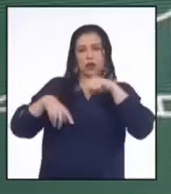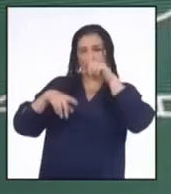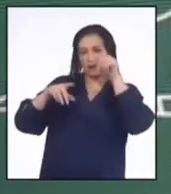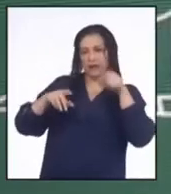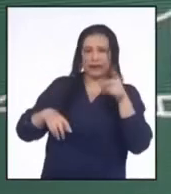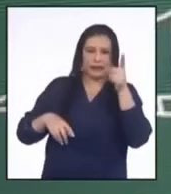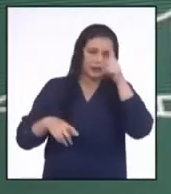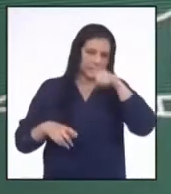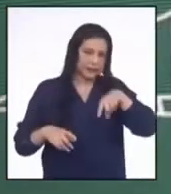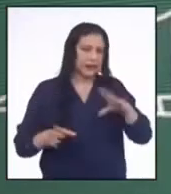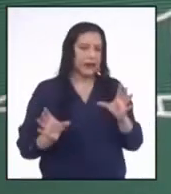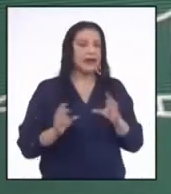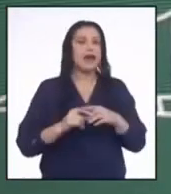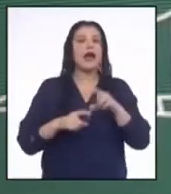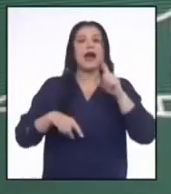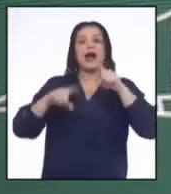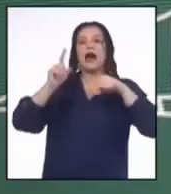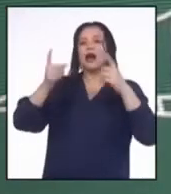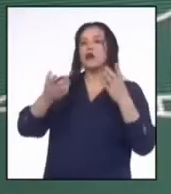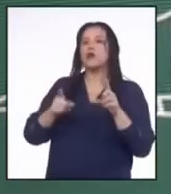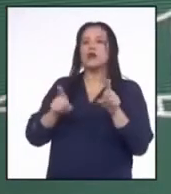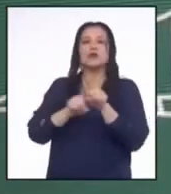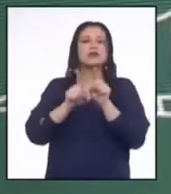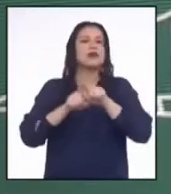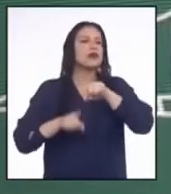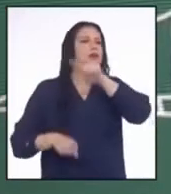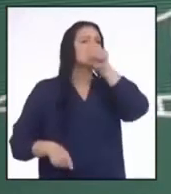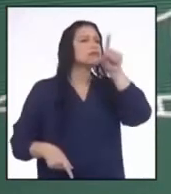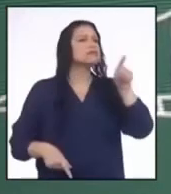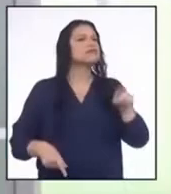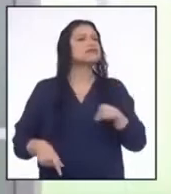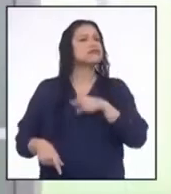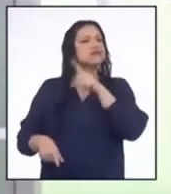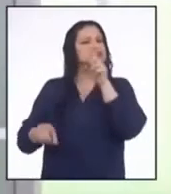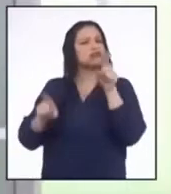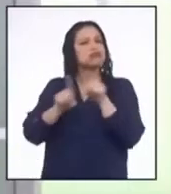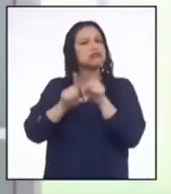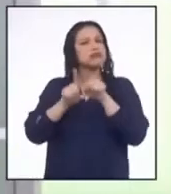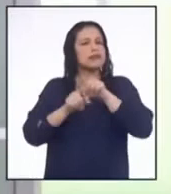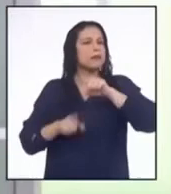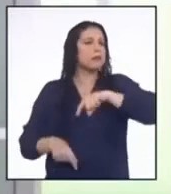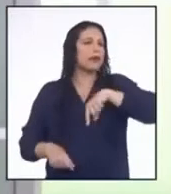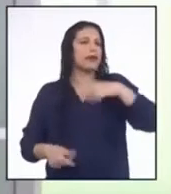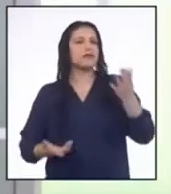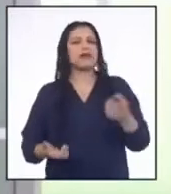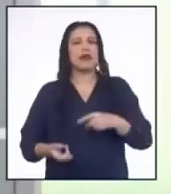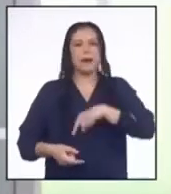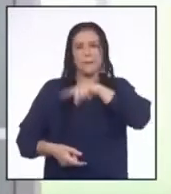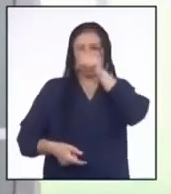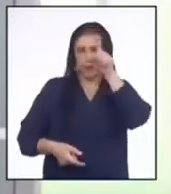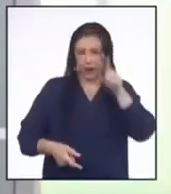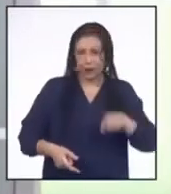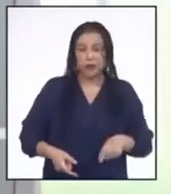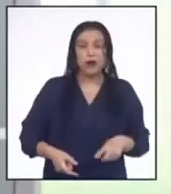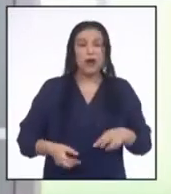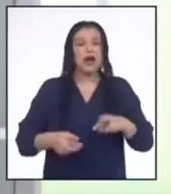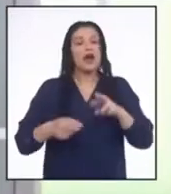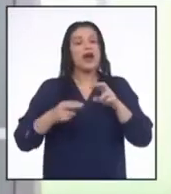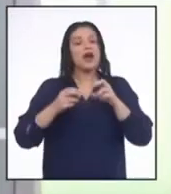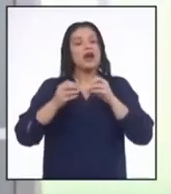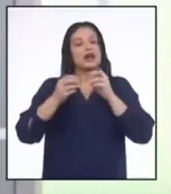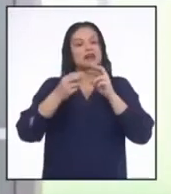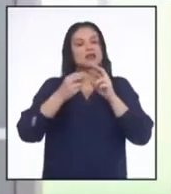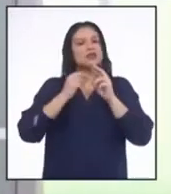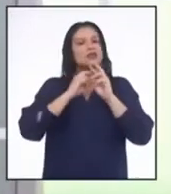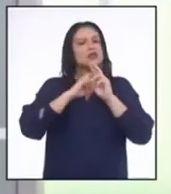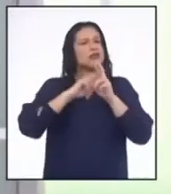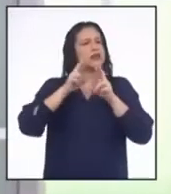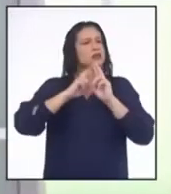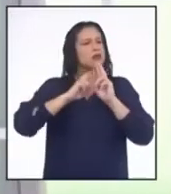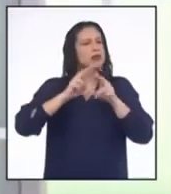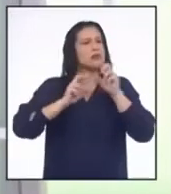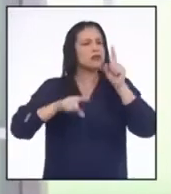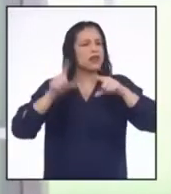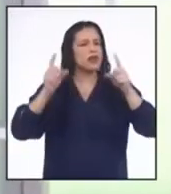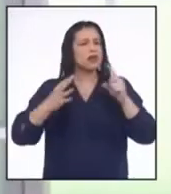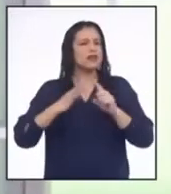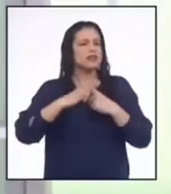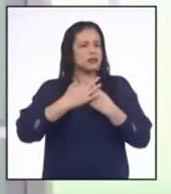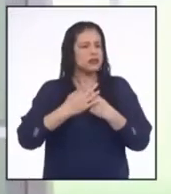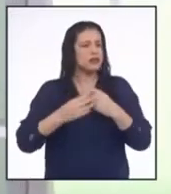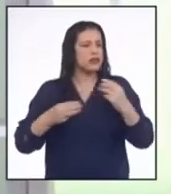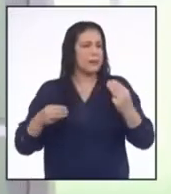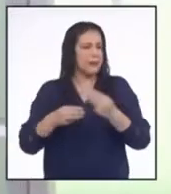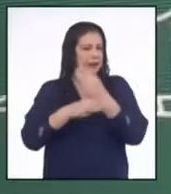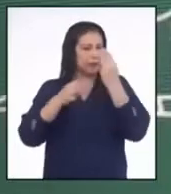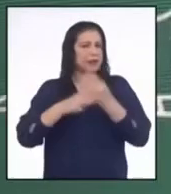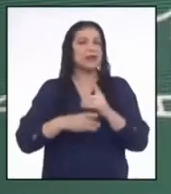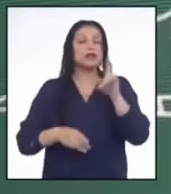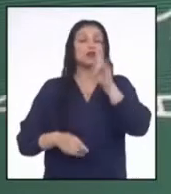cerradas. También sobre figuras como la circunferencia y de la parábola. Claro, resolvimos algunas situaciones muy interesantes haciendo uso de